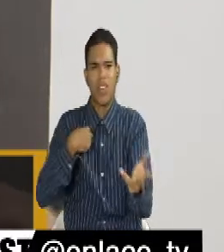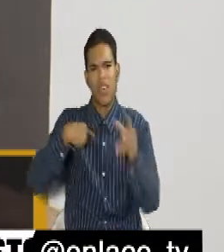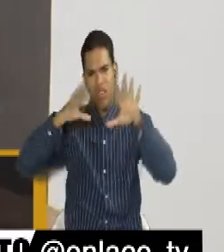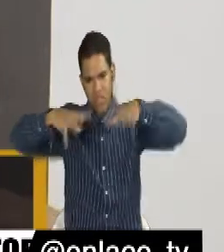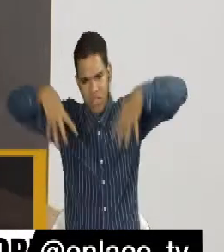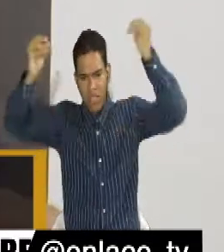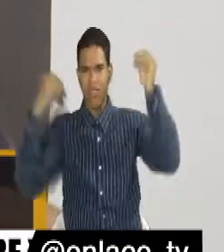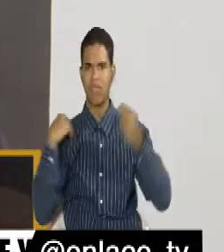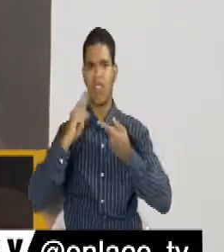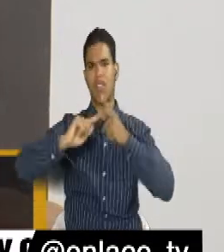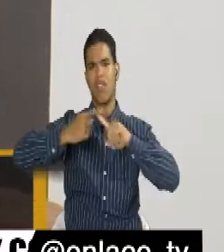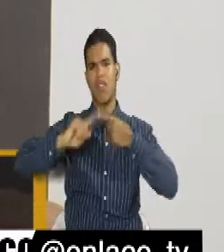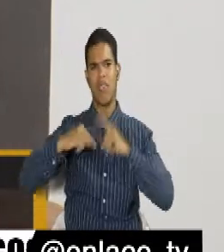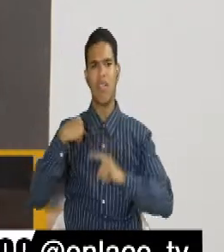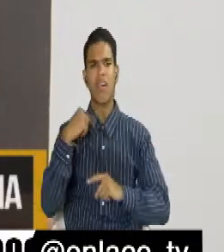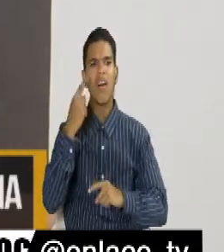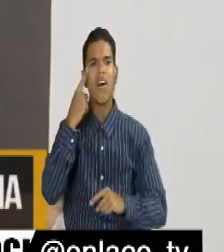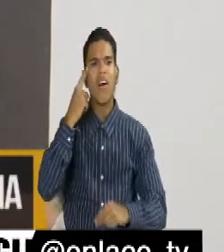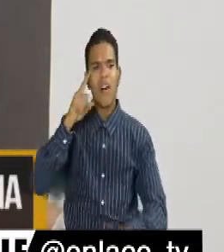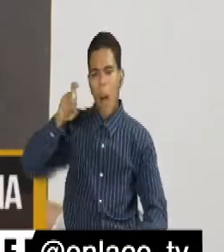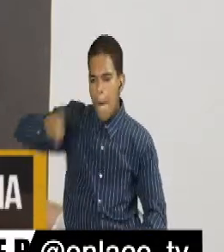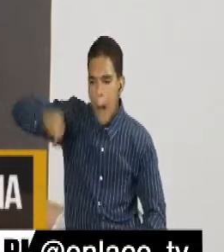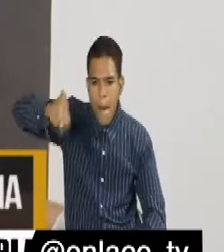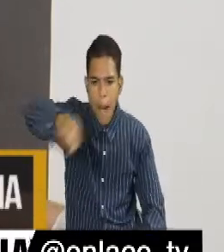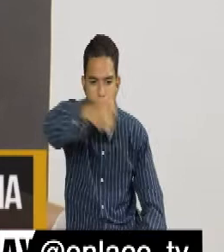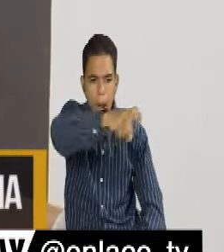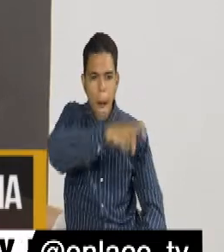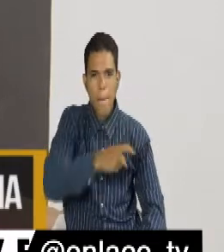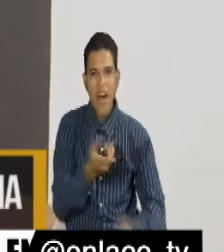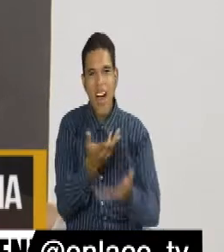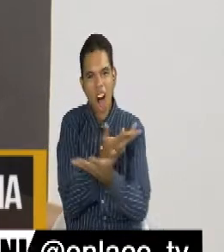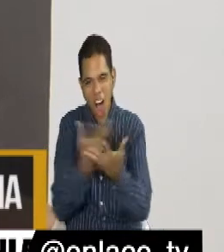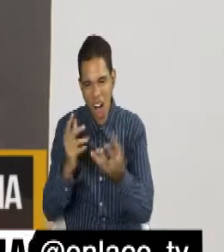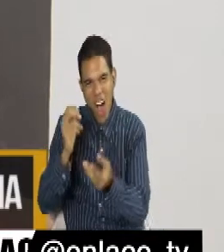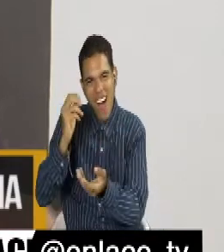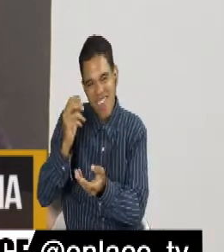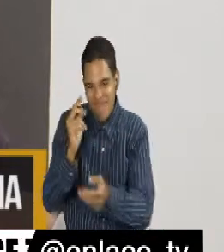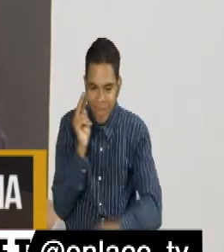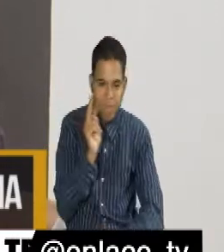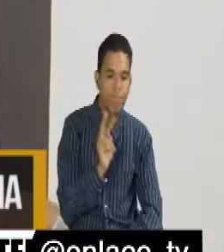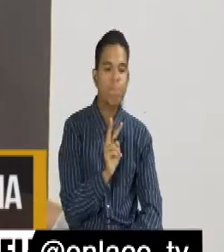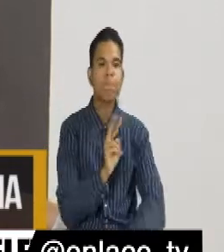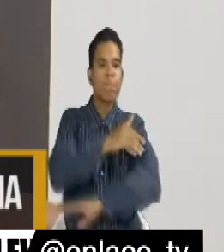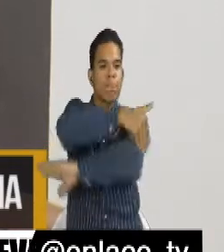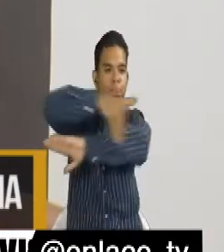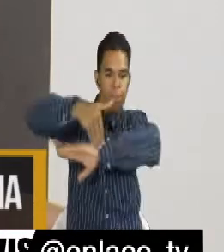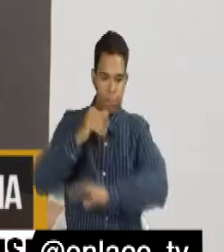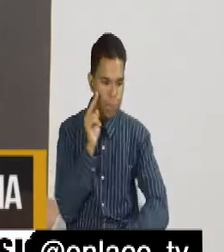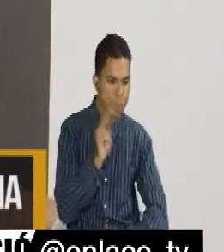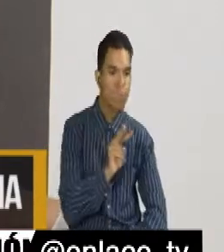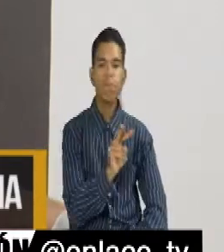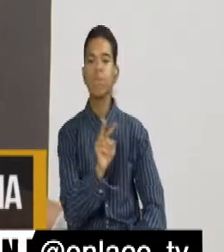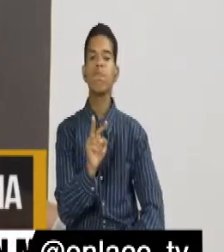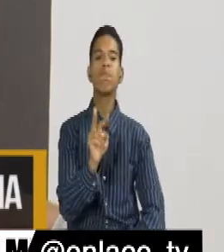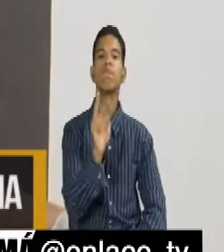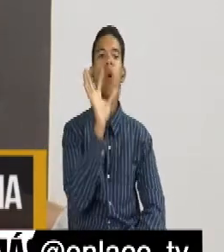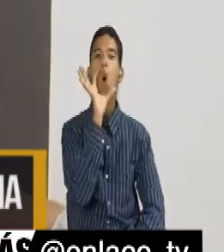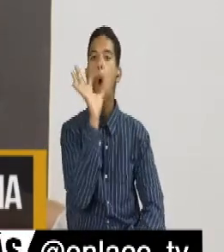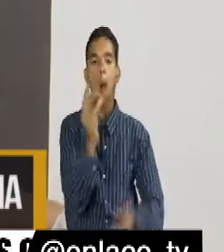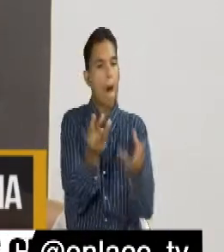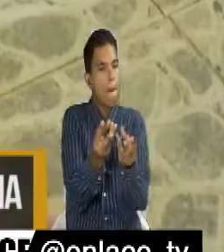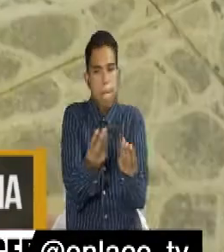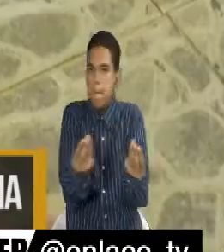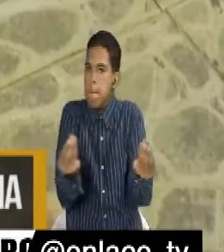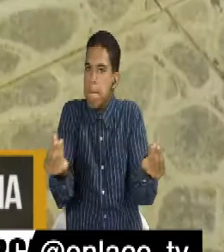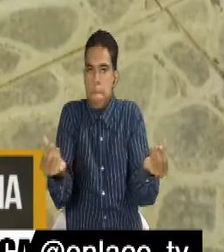amigos en las diferentes ollas mirando a ver si encontrábamos algo, pero nada, no es la hora y todavía no hay rastros de ninguna de las cosas que